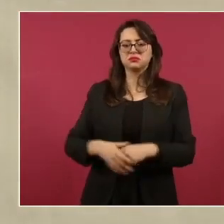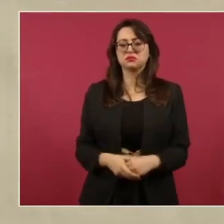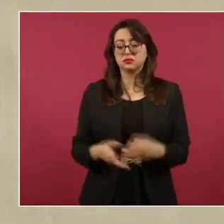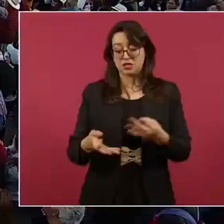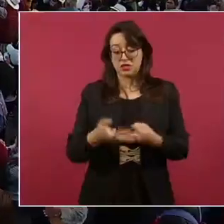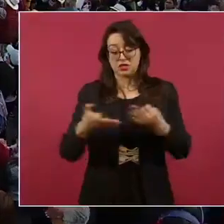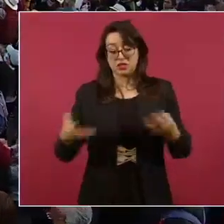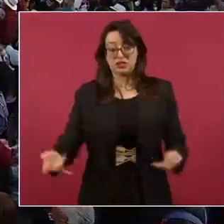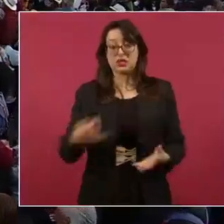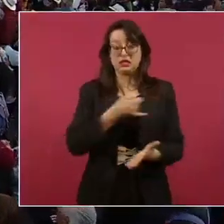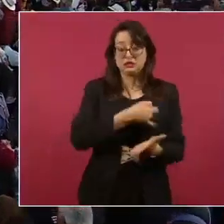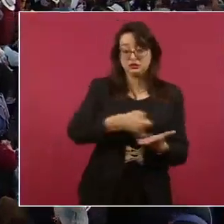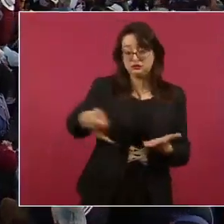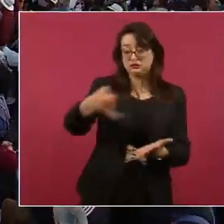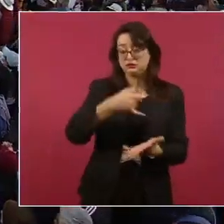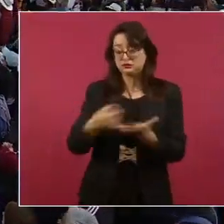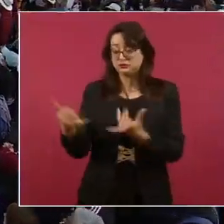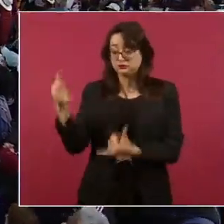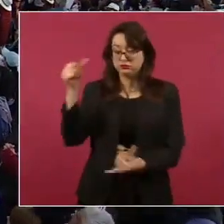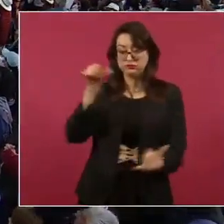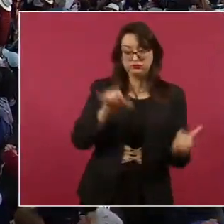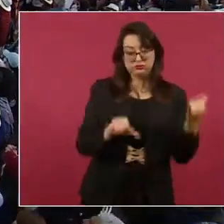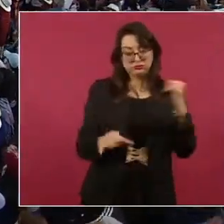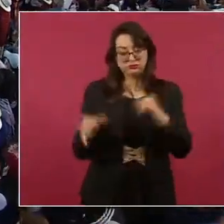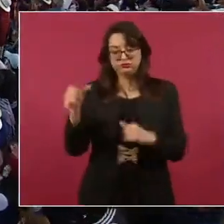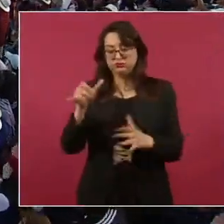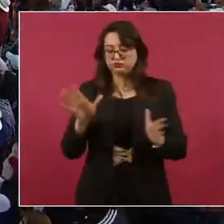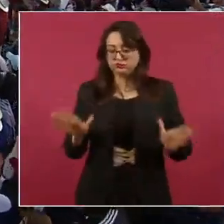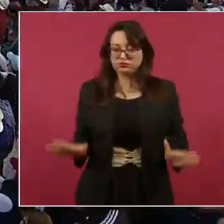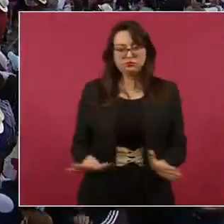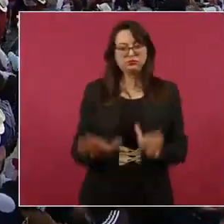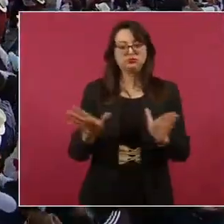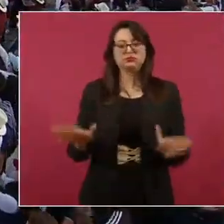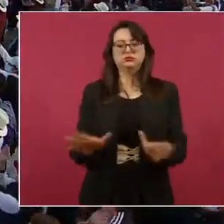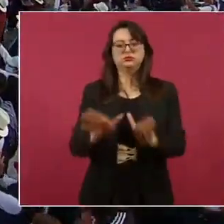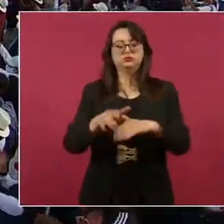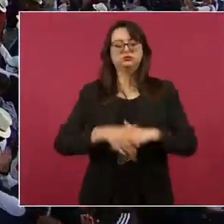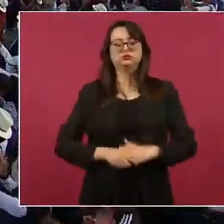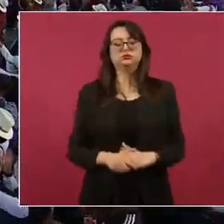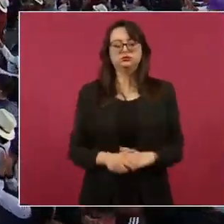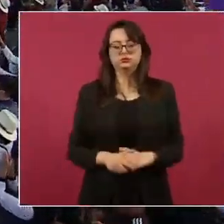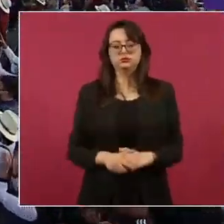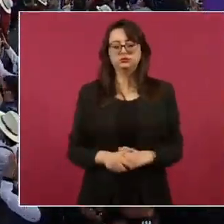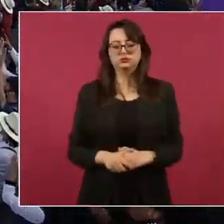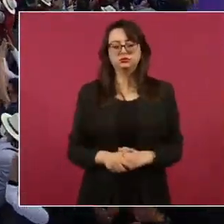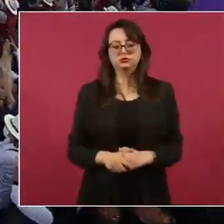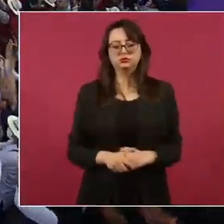fertilizantes y precios de garantía para los pequeños productores del país,